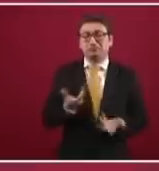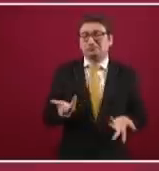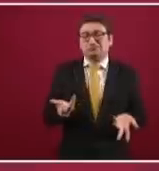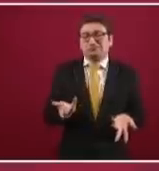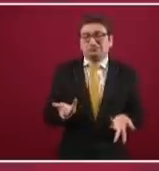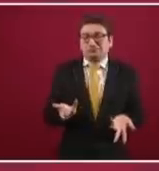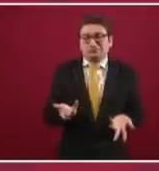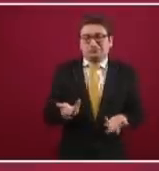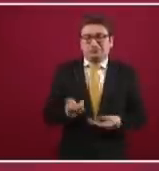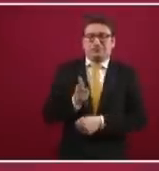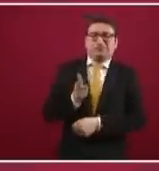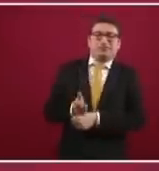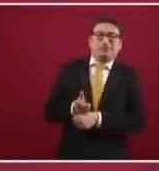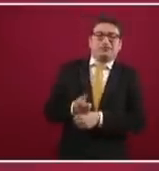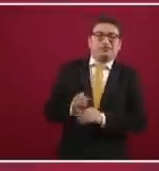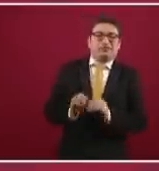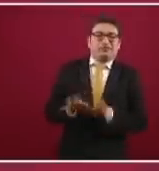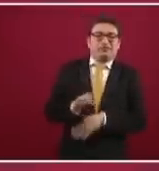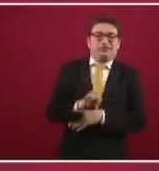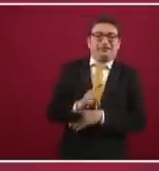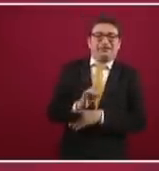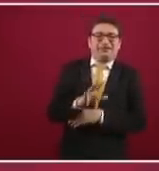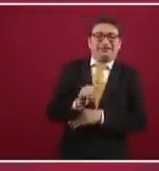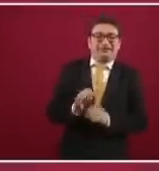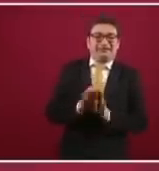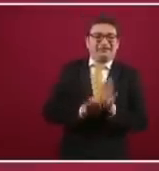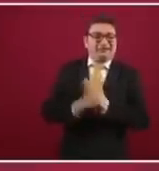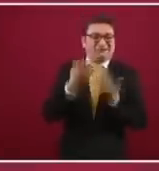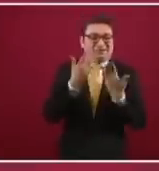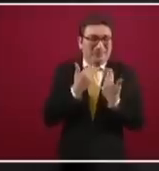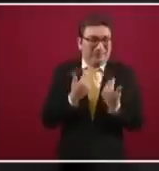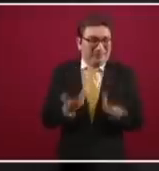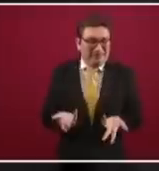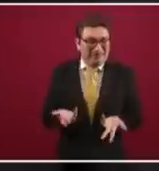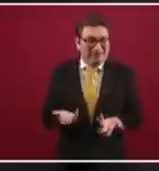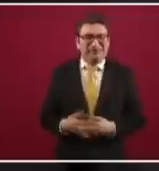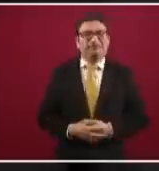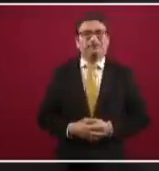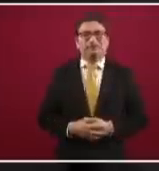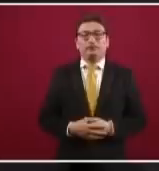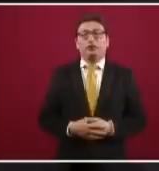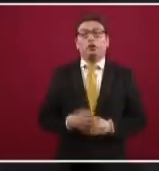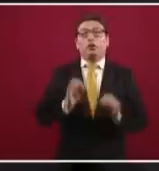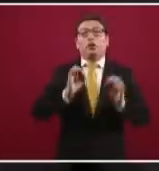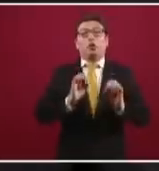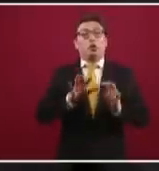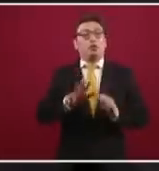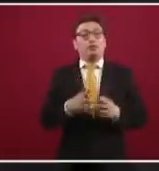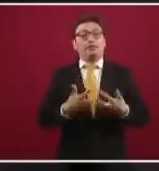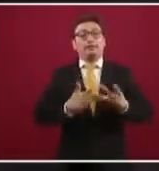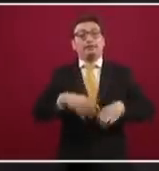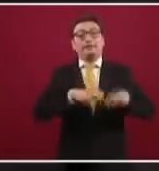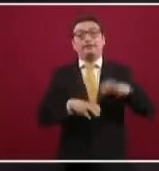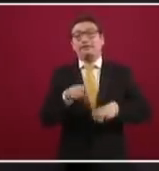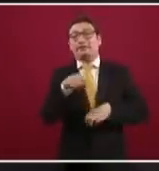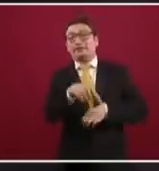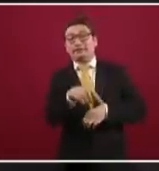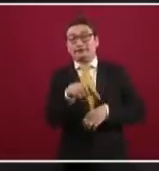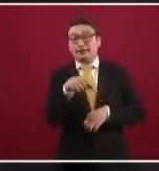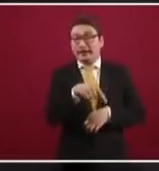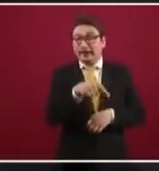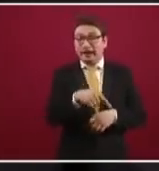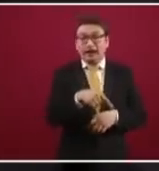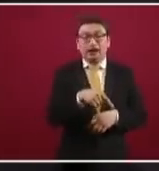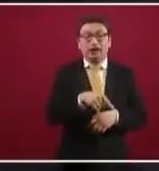pues no tiene ética. Una empresa que no le paga bien a sus trabajadores, que